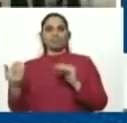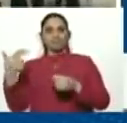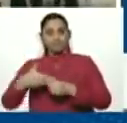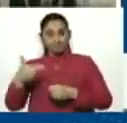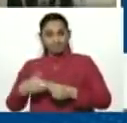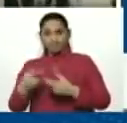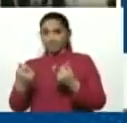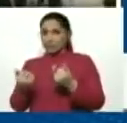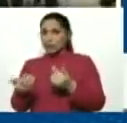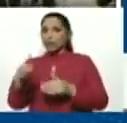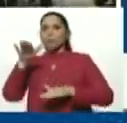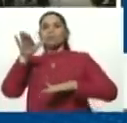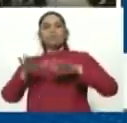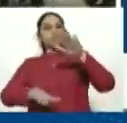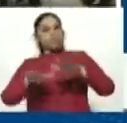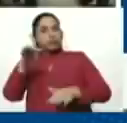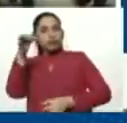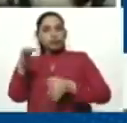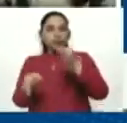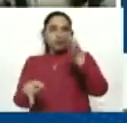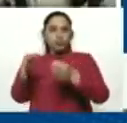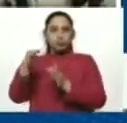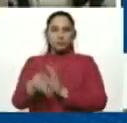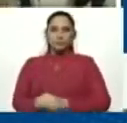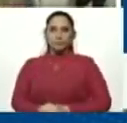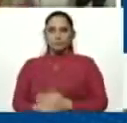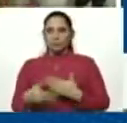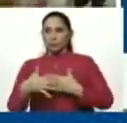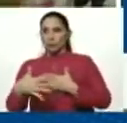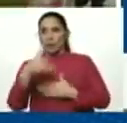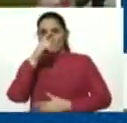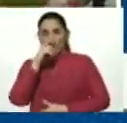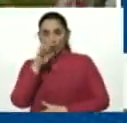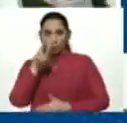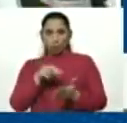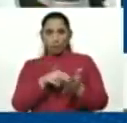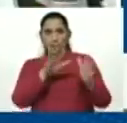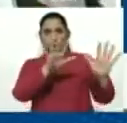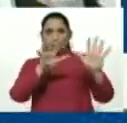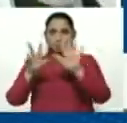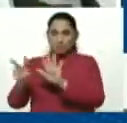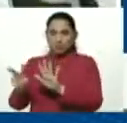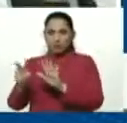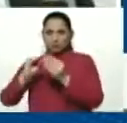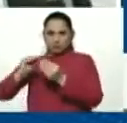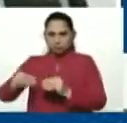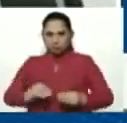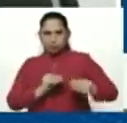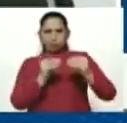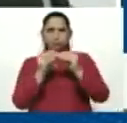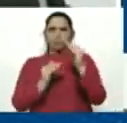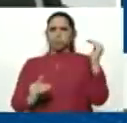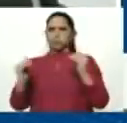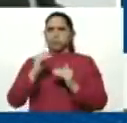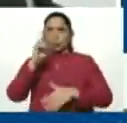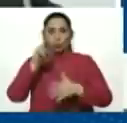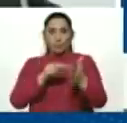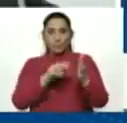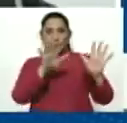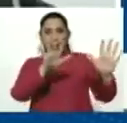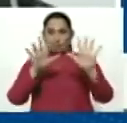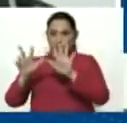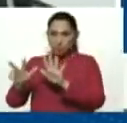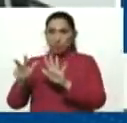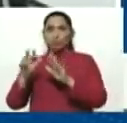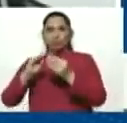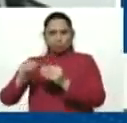precios moderadamente justos durante los años 2017, que se recuperó, 2018, que